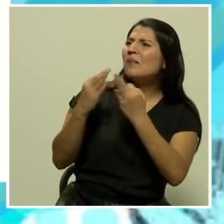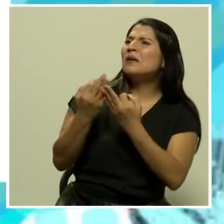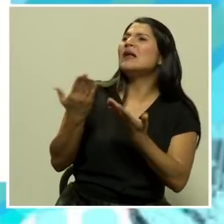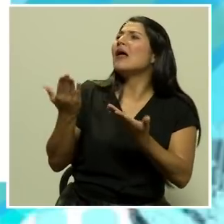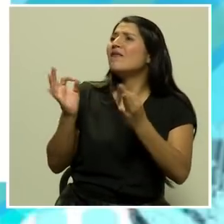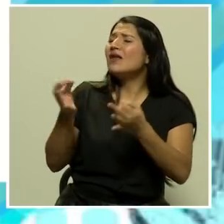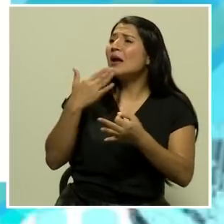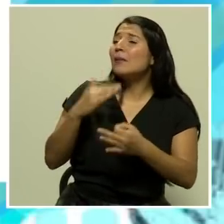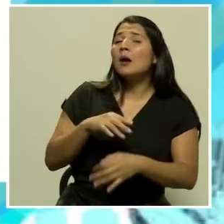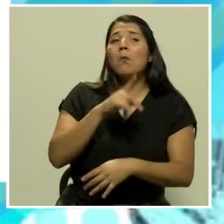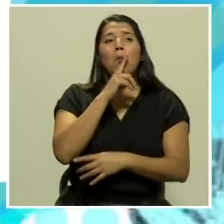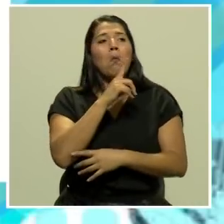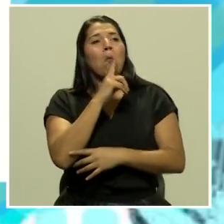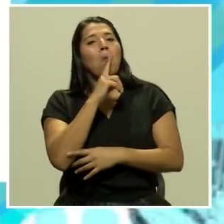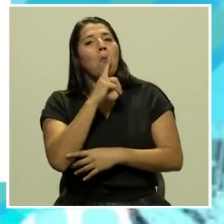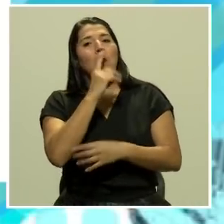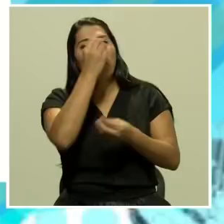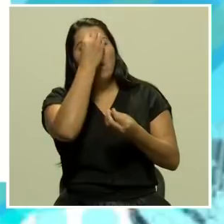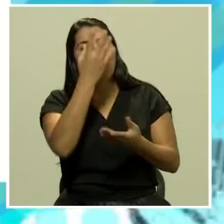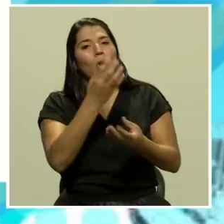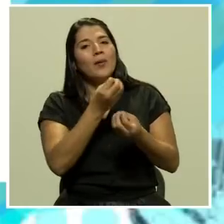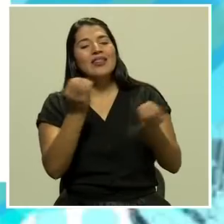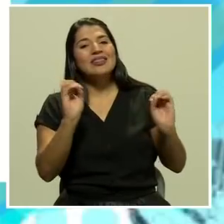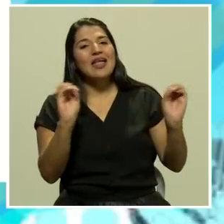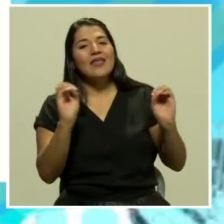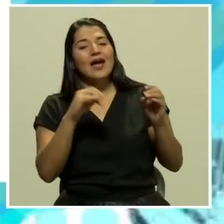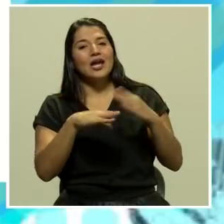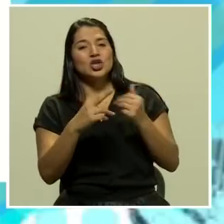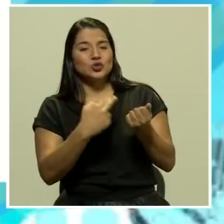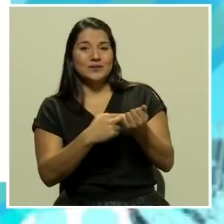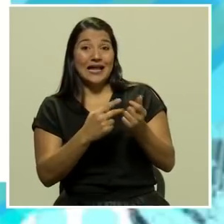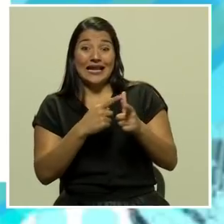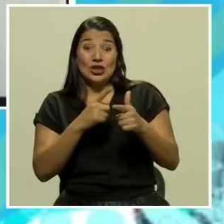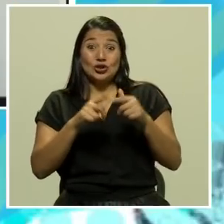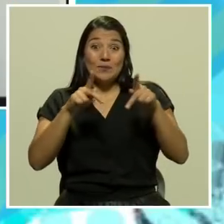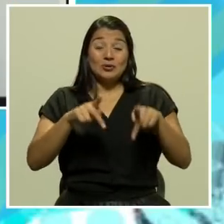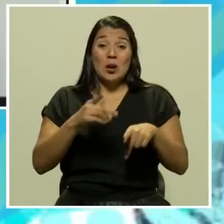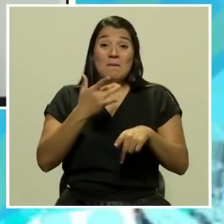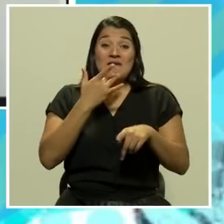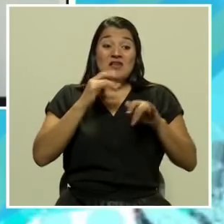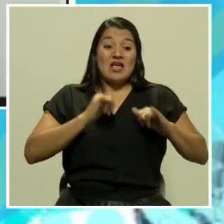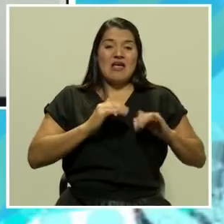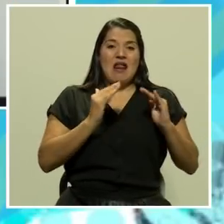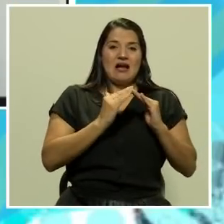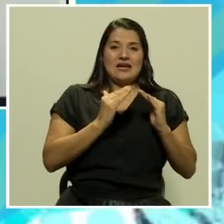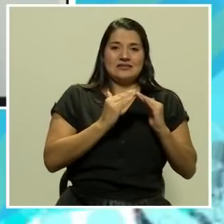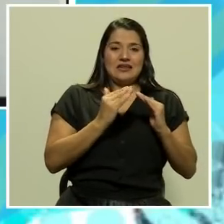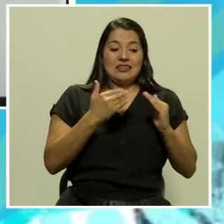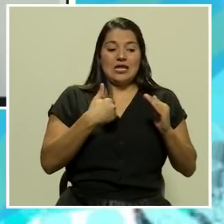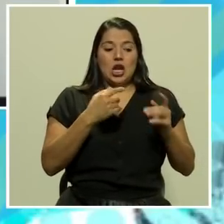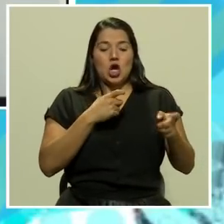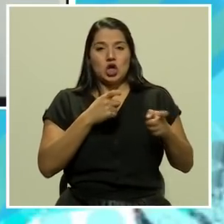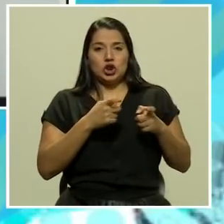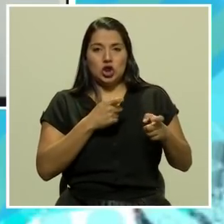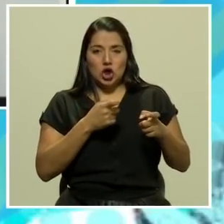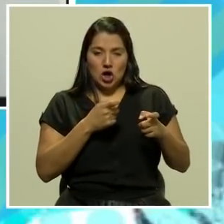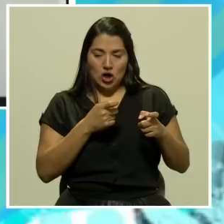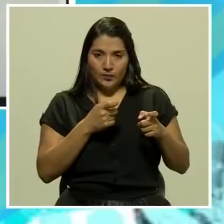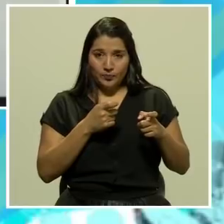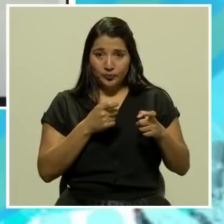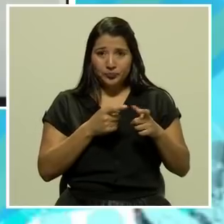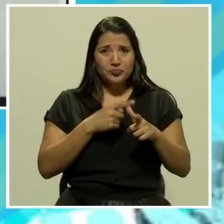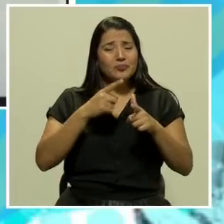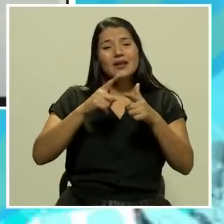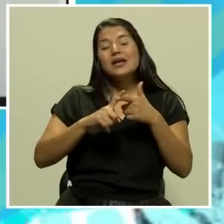casa, ¿verdad? Que meterlo en un hospital donde no voy a tener absolutamente nada de información. Y entonces hay su registro también de esos fallecidos